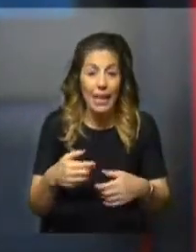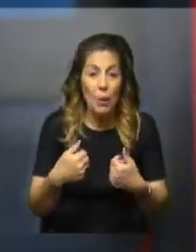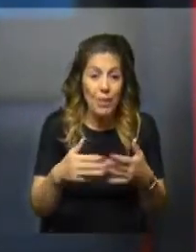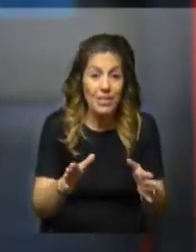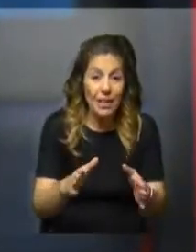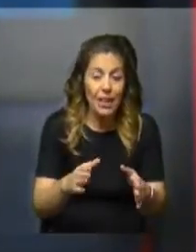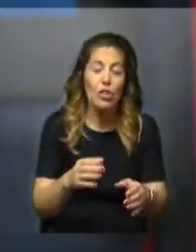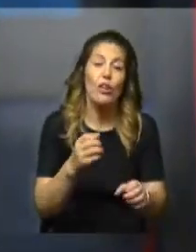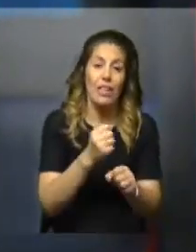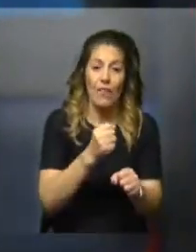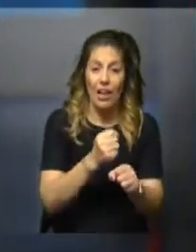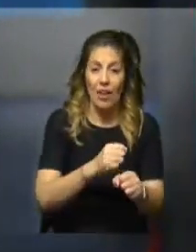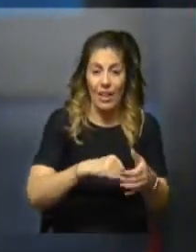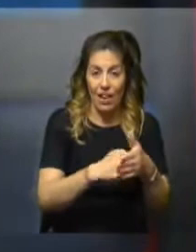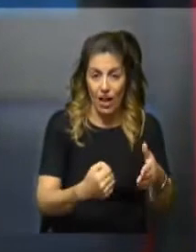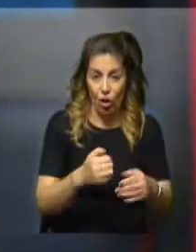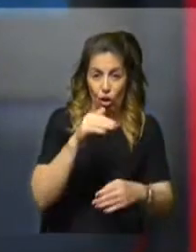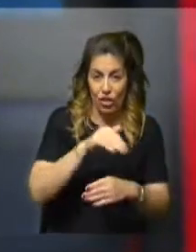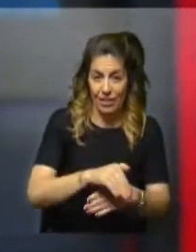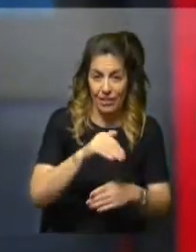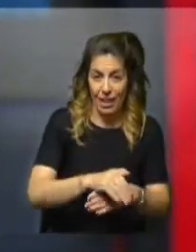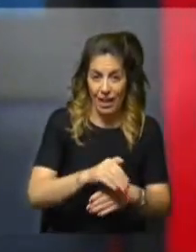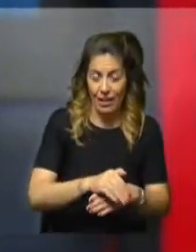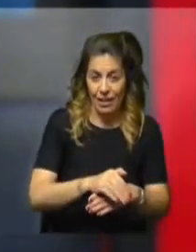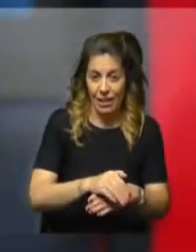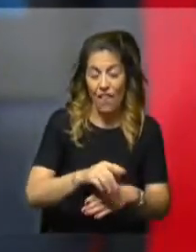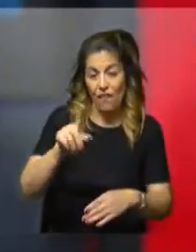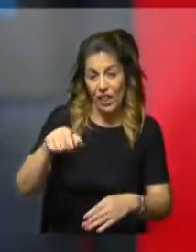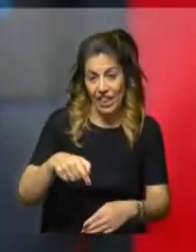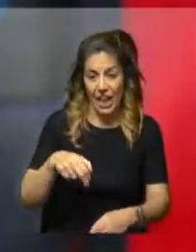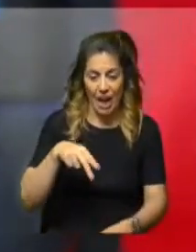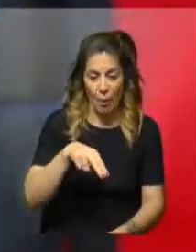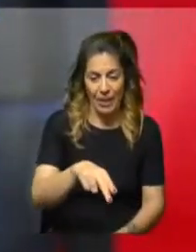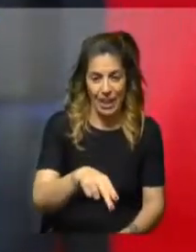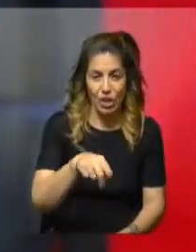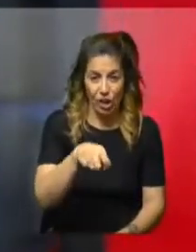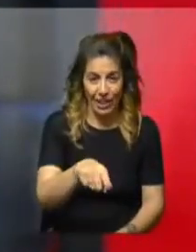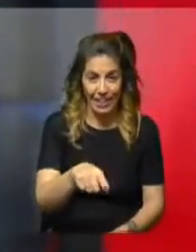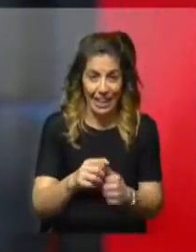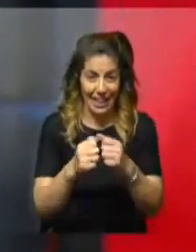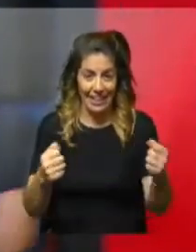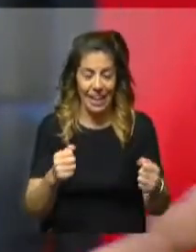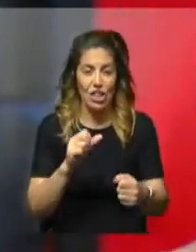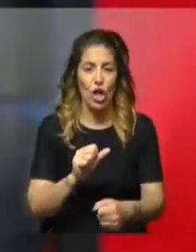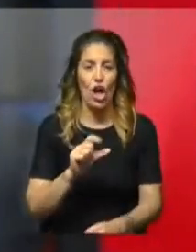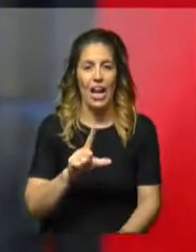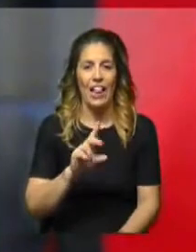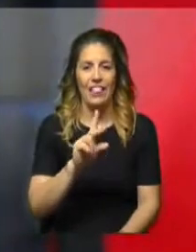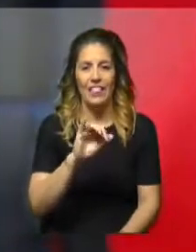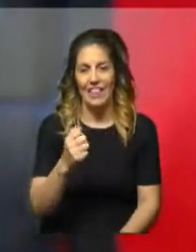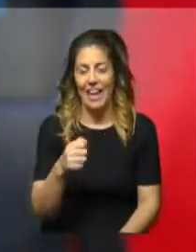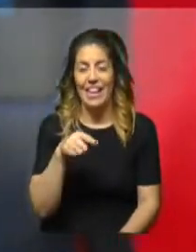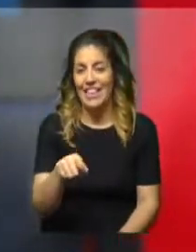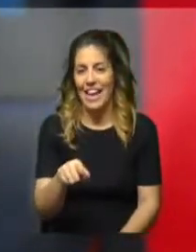en el banco trabajaba en el banco de tarde ella venía caminando del Banco República hasta hasta el día y ahí era el tipo empecé a